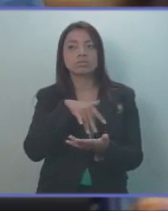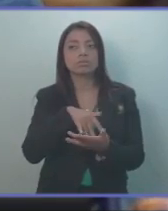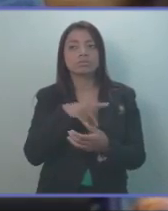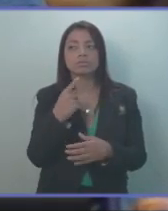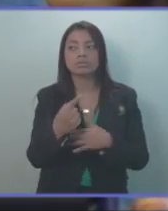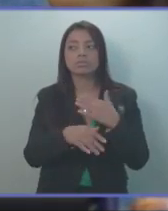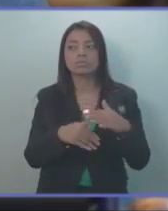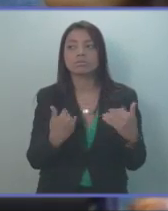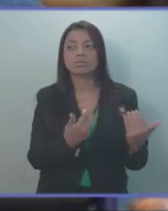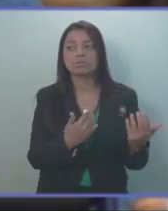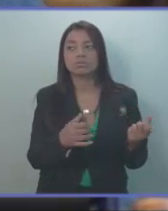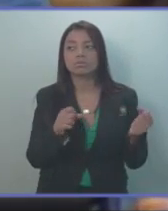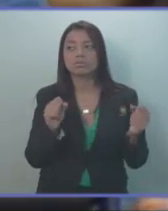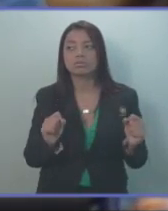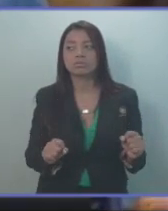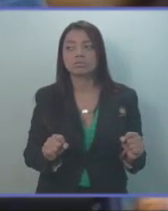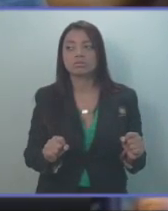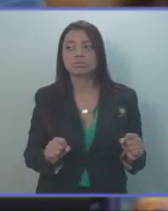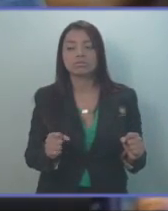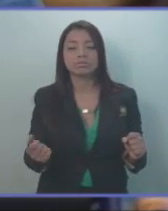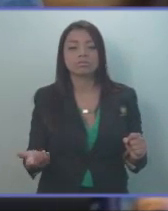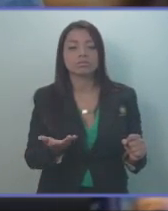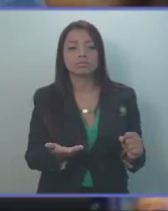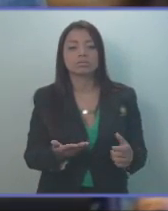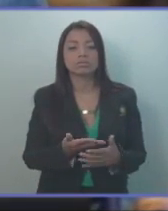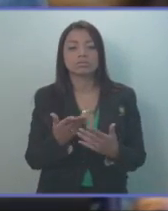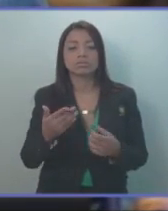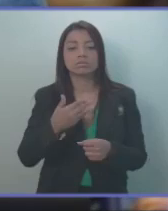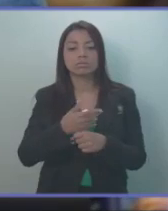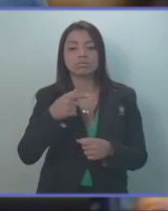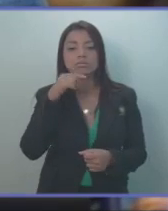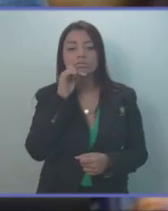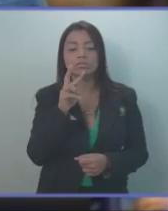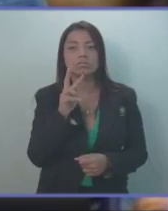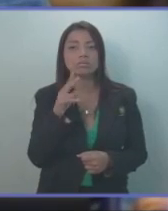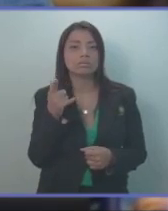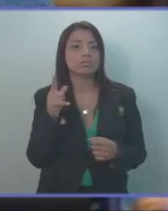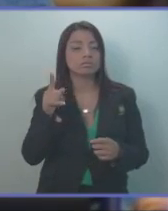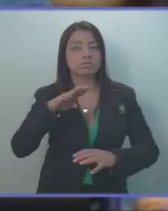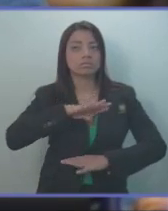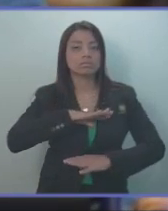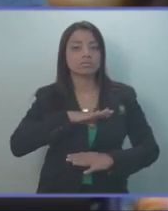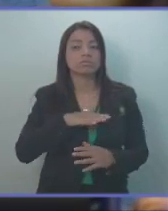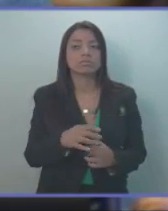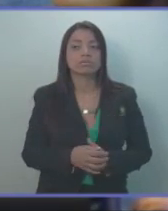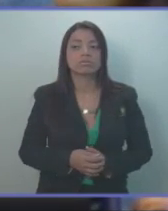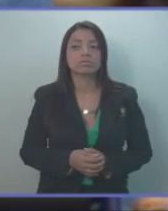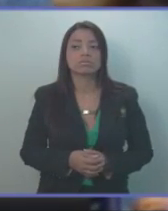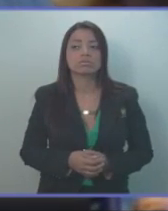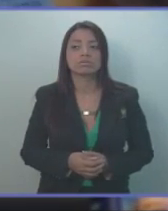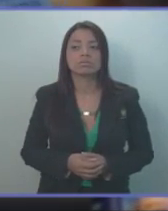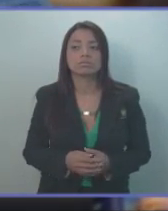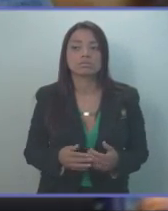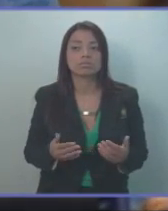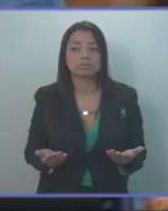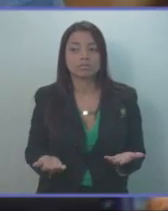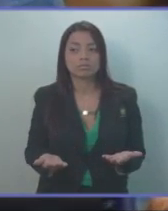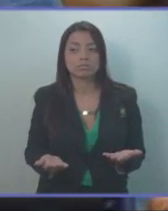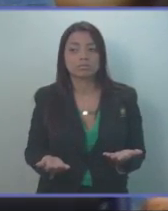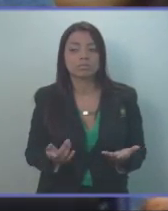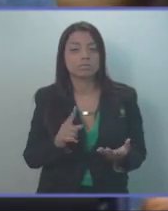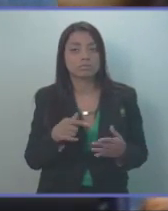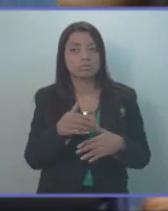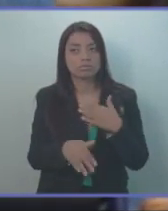veteranos, tanto de la Fuerza Armada como del FMLN, que están inconformes y con justa razón porque no han sido o no